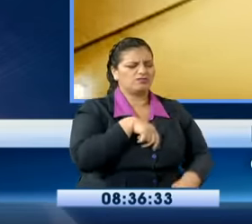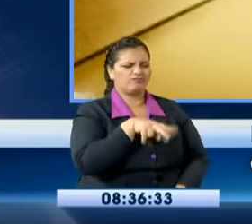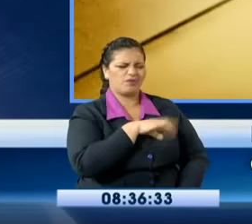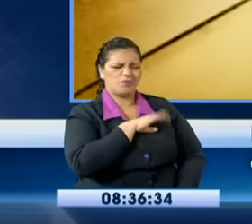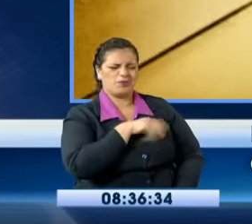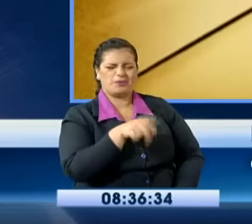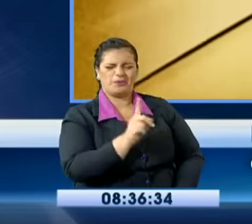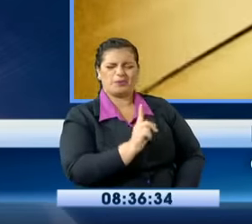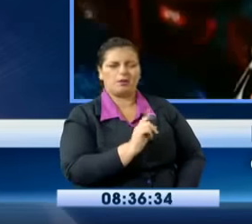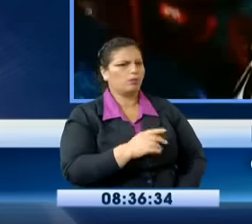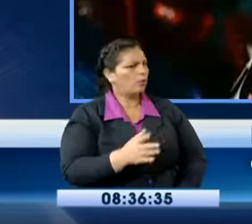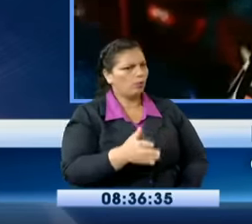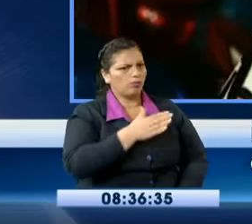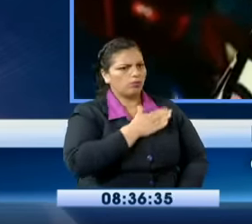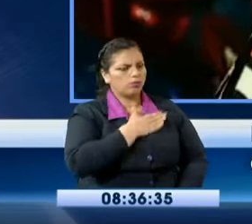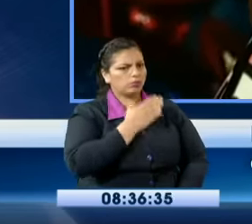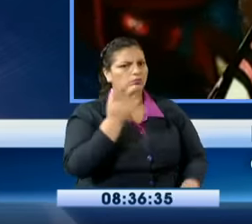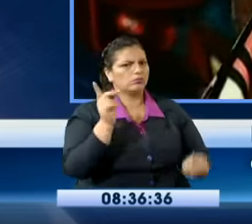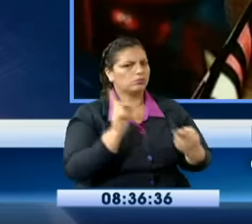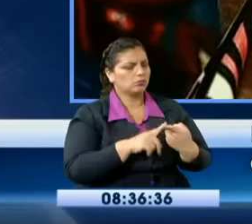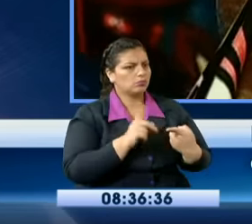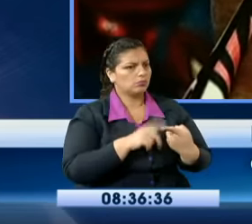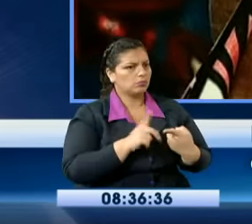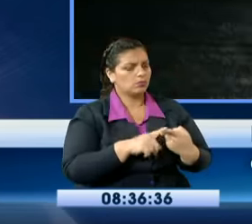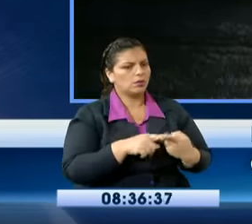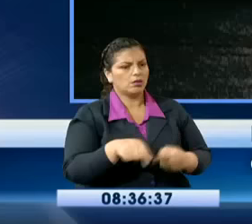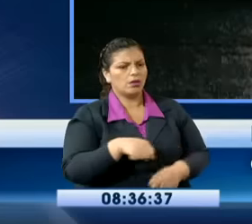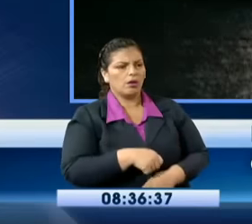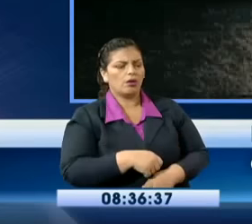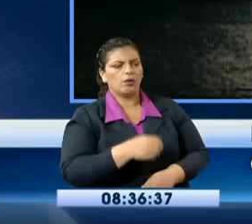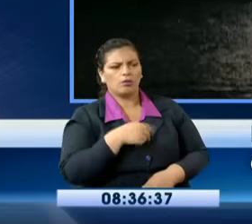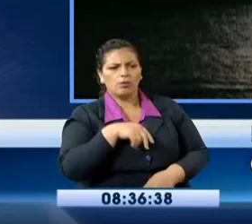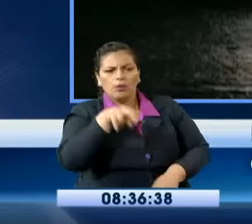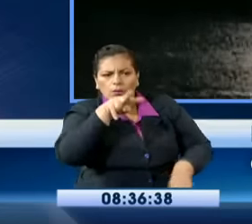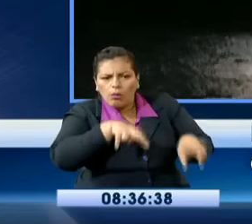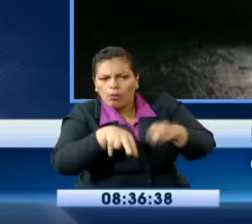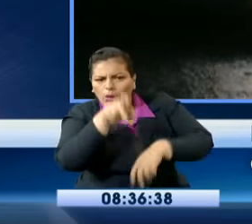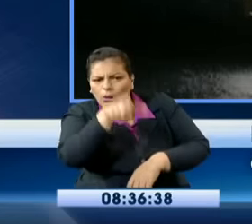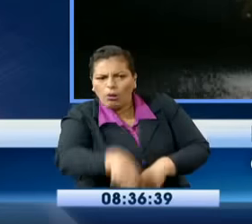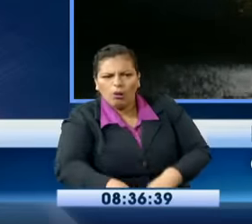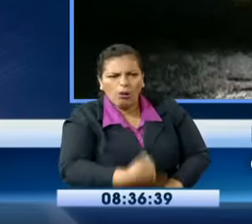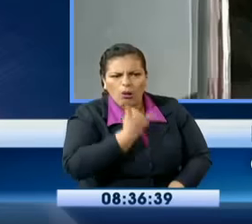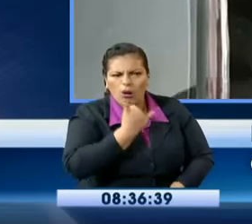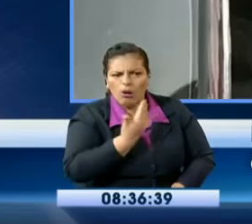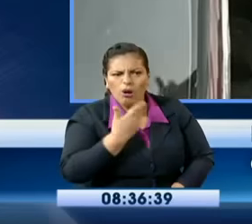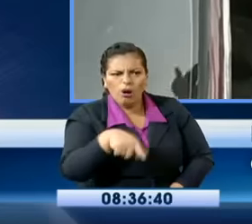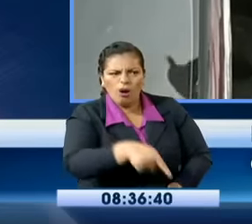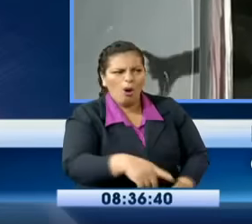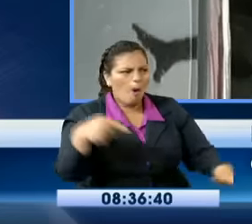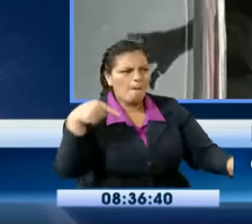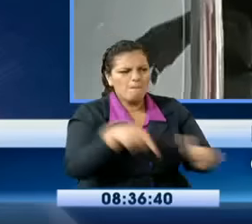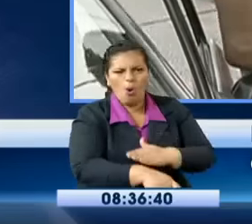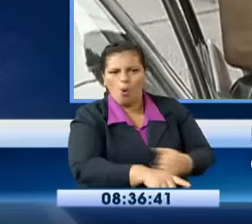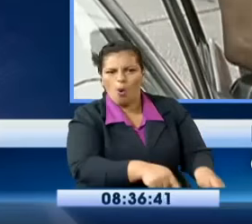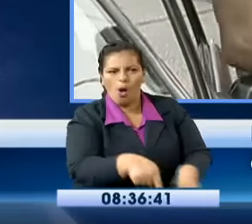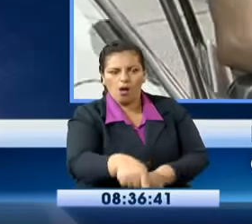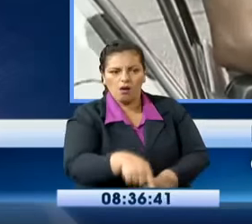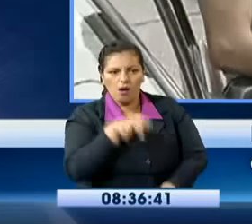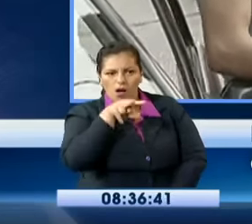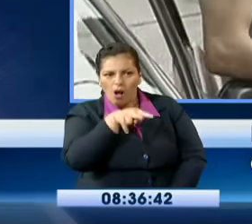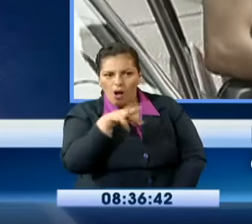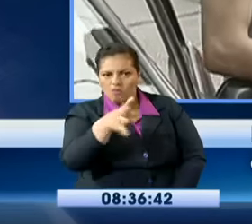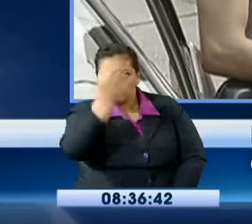dirección. Arco. La identificación, en este caso, de los autores de alguna muerte violenta, la localización de